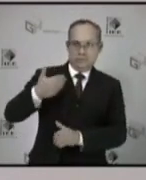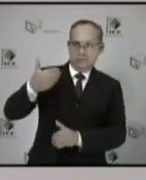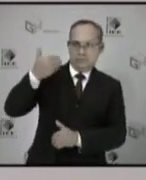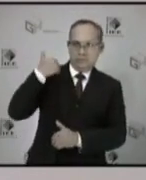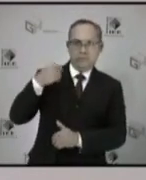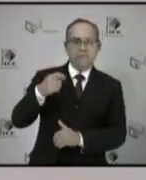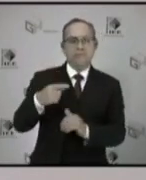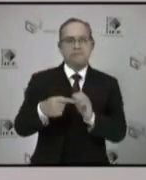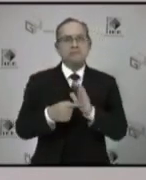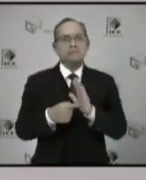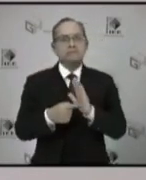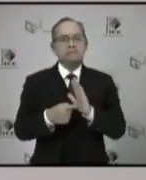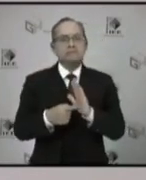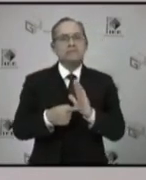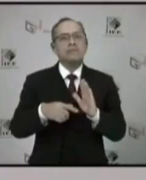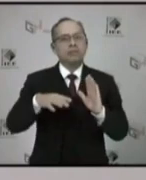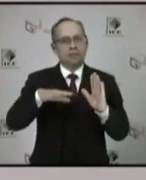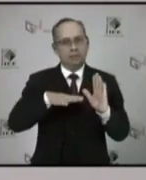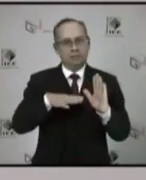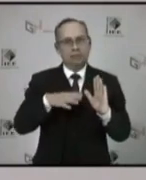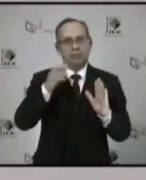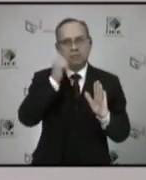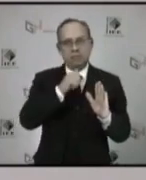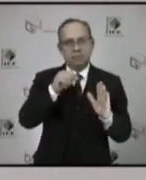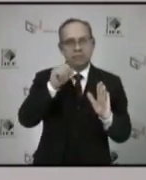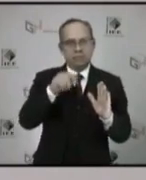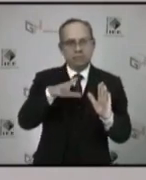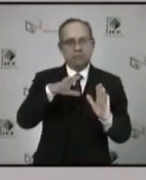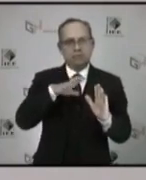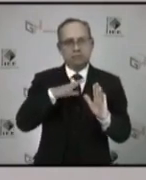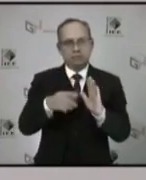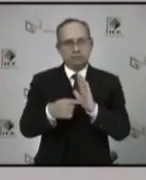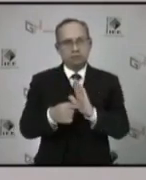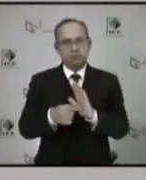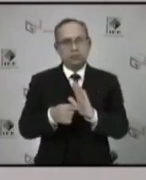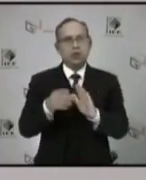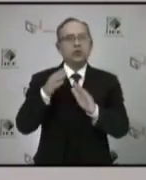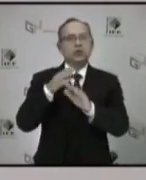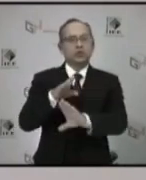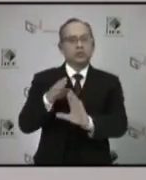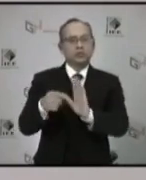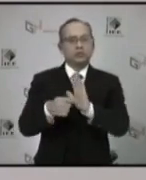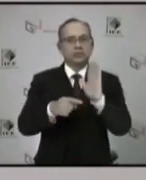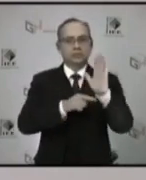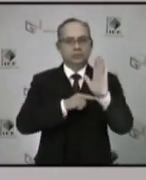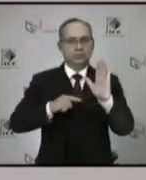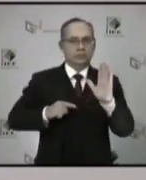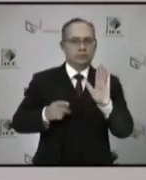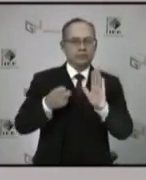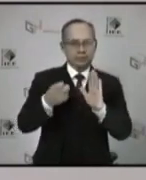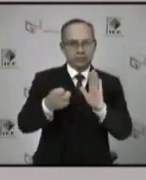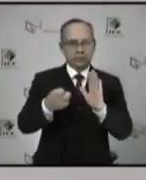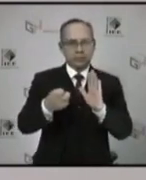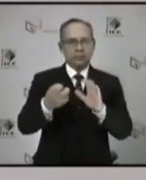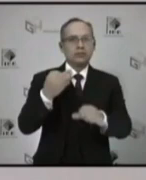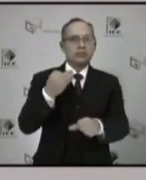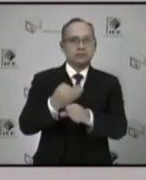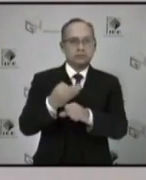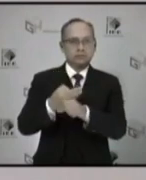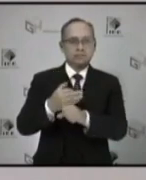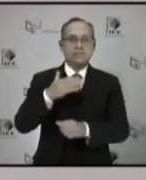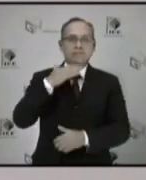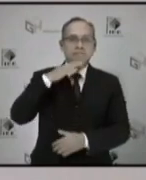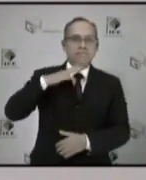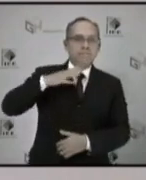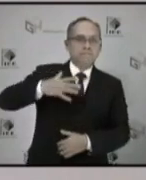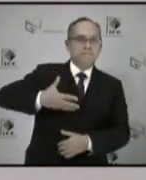habido siempre la mirada fija en el deber cumplido. Me siento muy orgulloso de mi carrera,